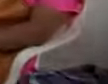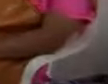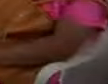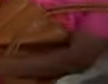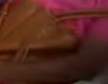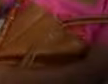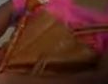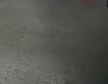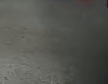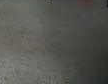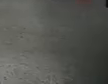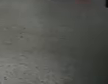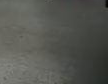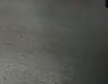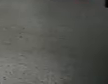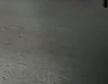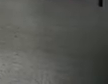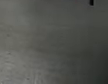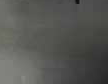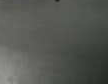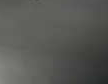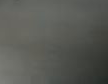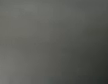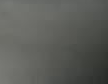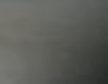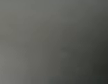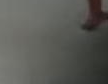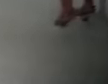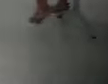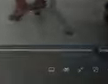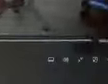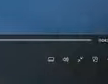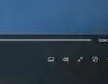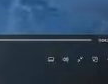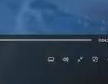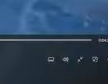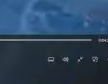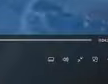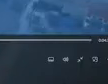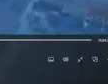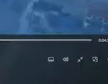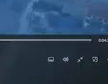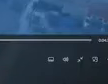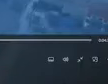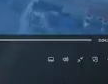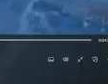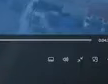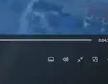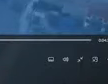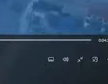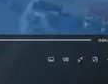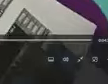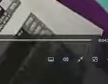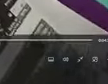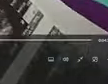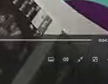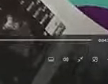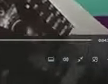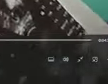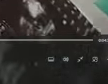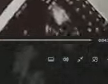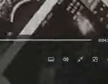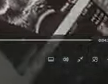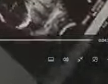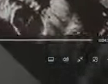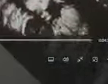prueba, la cual debe fortalecer para la siguiente vigencia. Principales resultados: ruta materno-perinatal. Capresoca